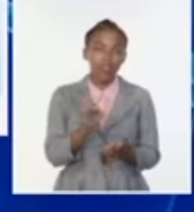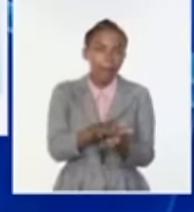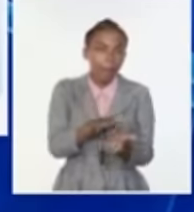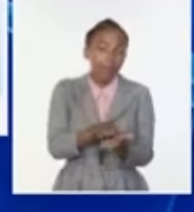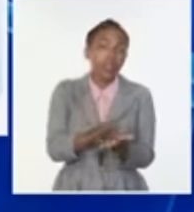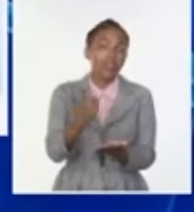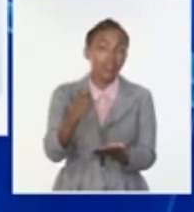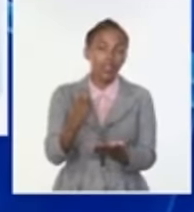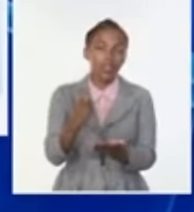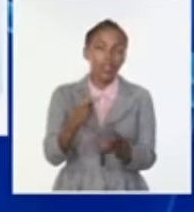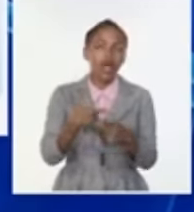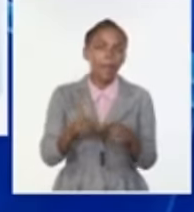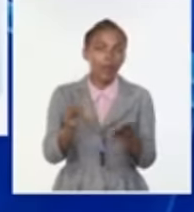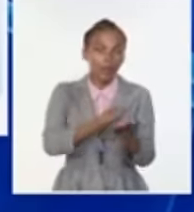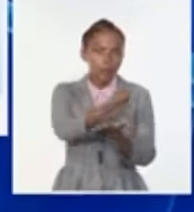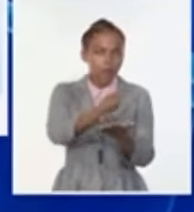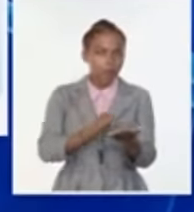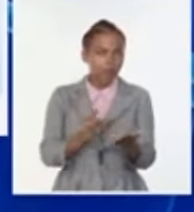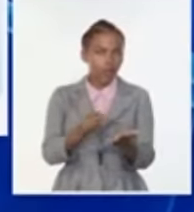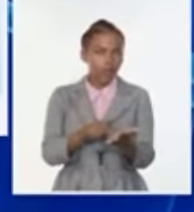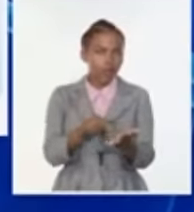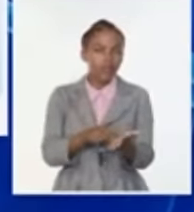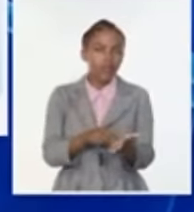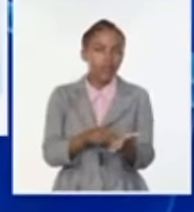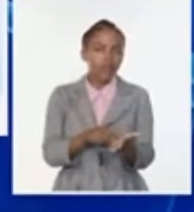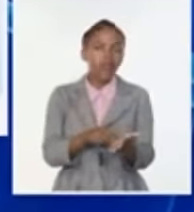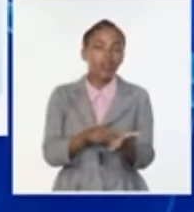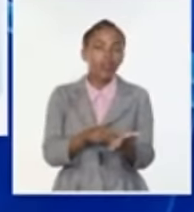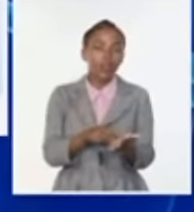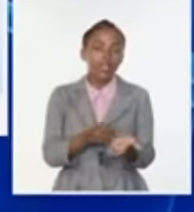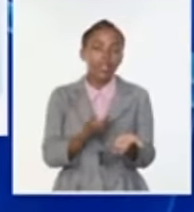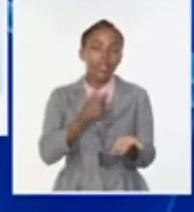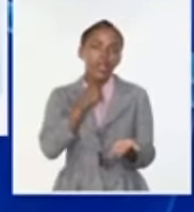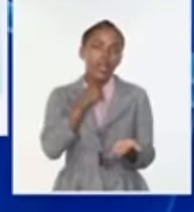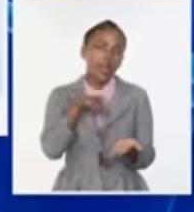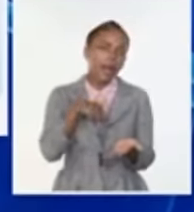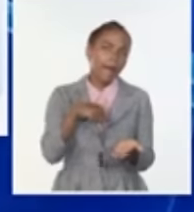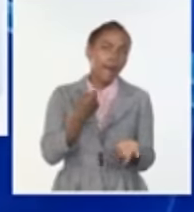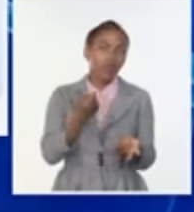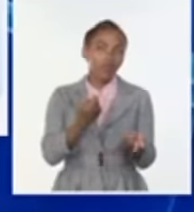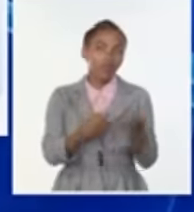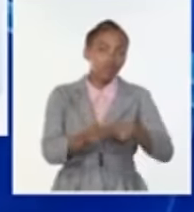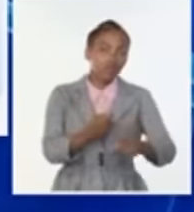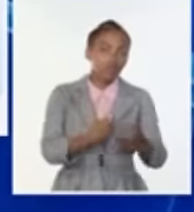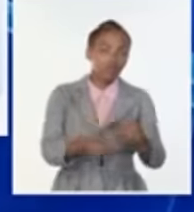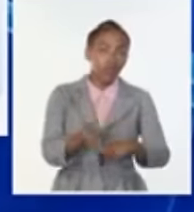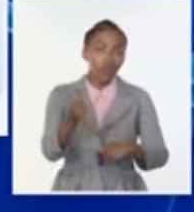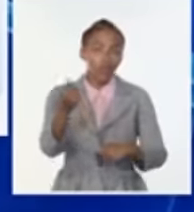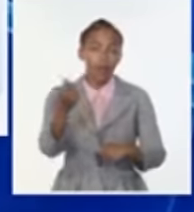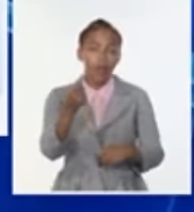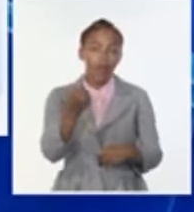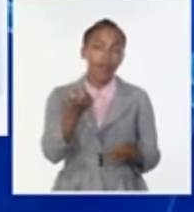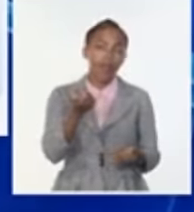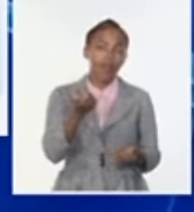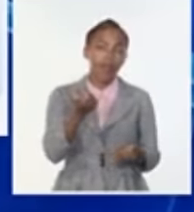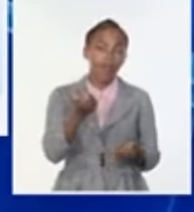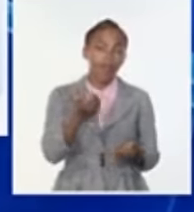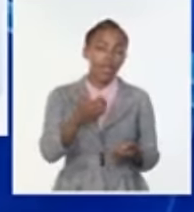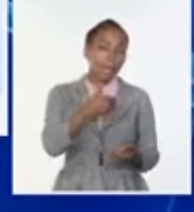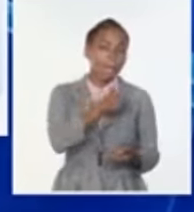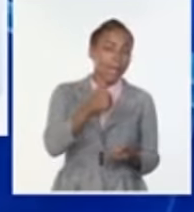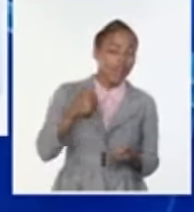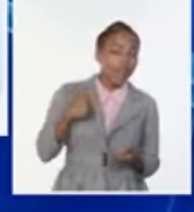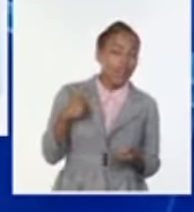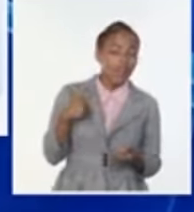determinó que la evasión de impuestos por la forma de gestión no estatal, solo por